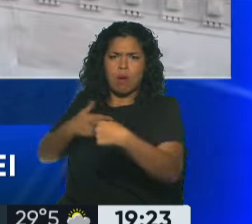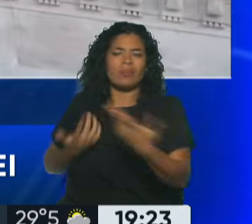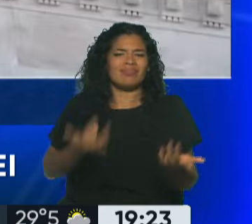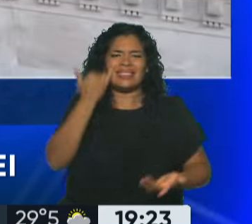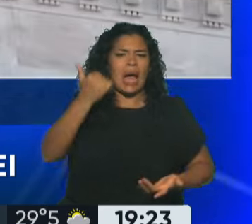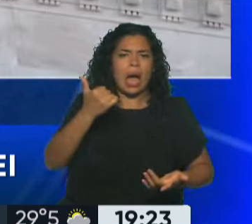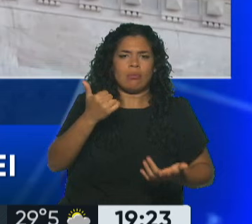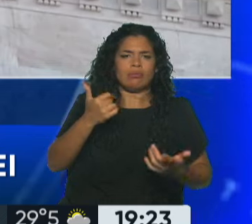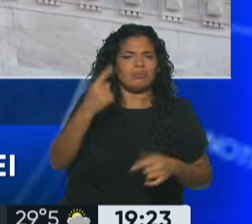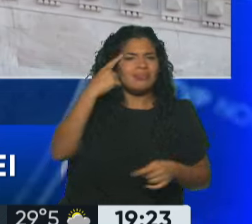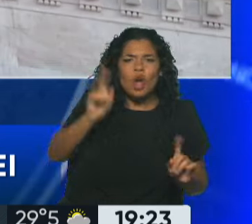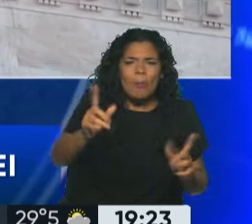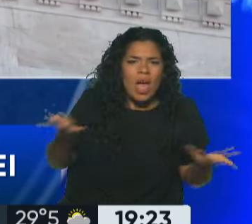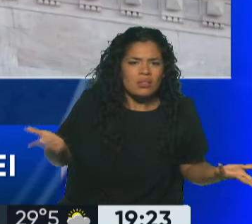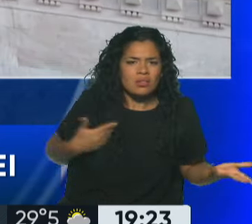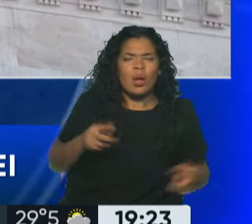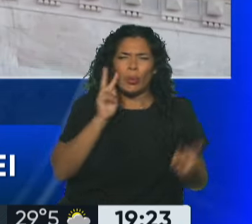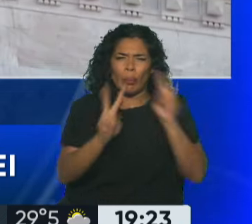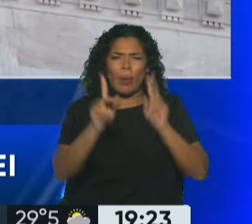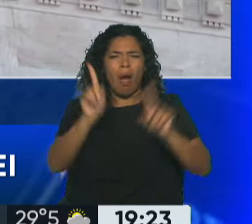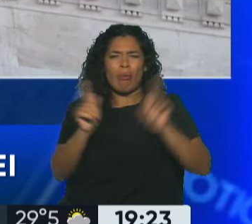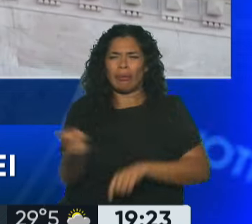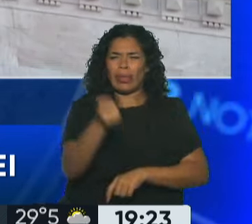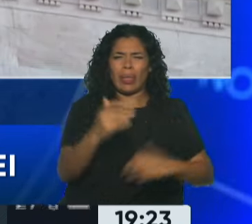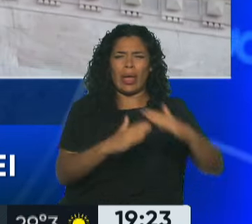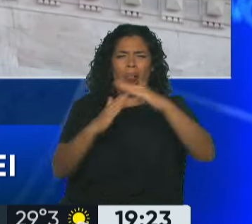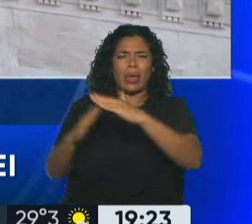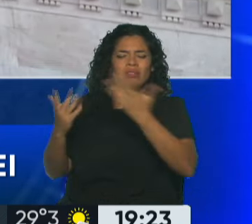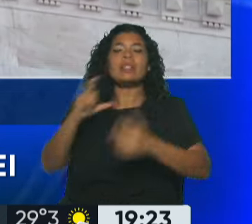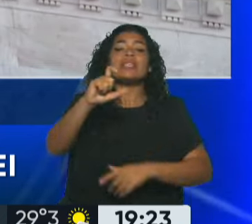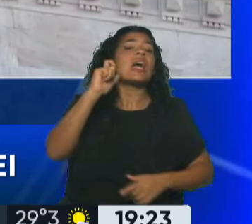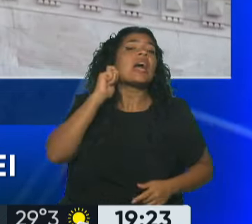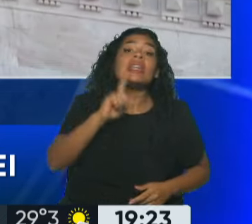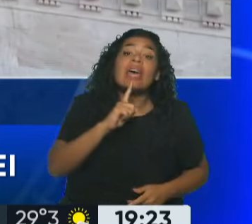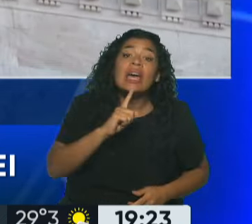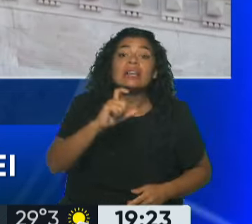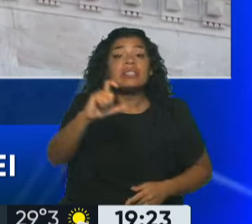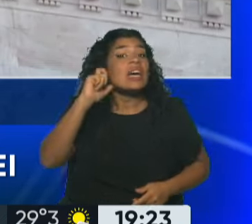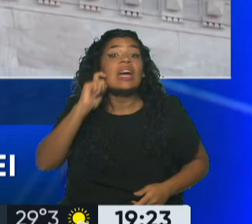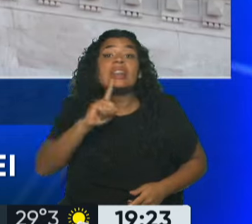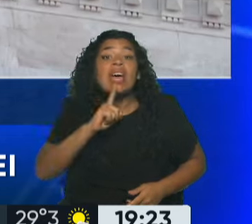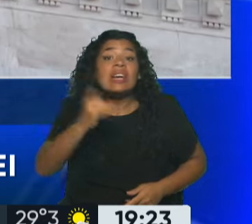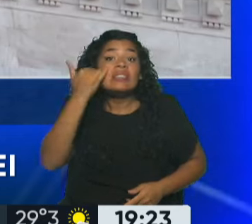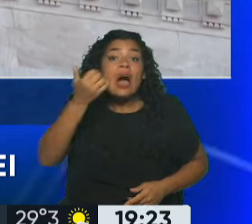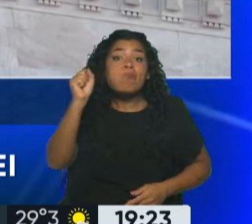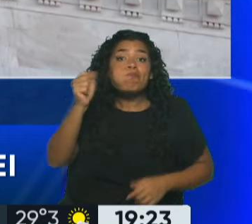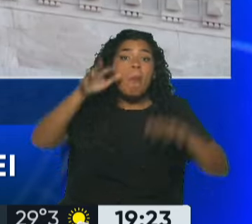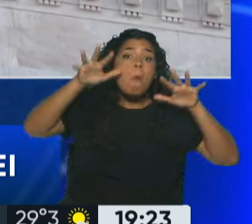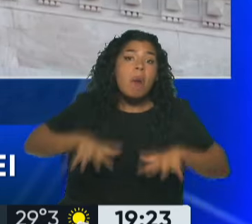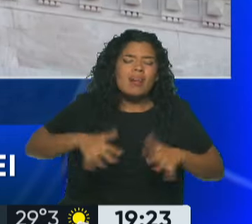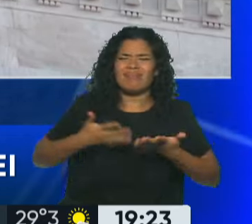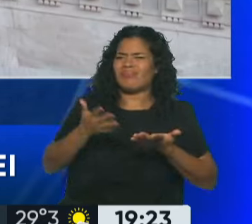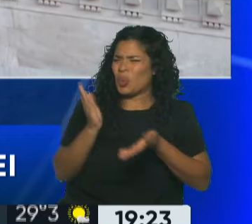días, o sea... Vemos sindicalistas, cómo se plantean, la CGT, el CGT hizo un paro. Violentos son los que